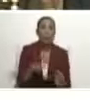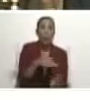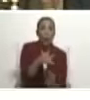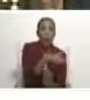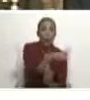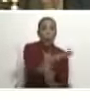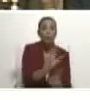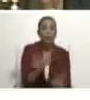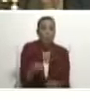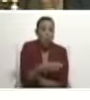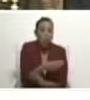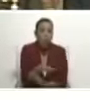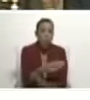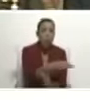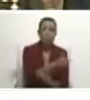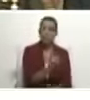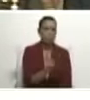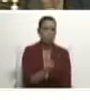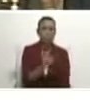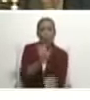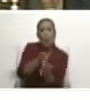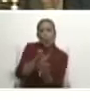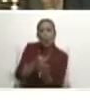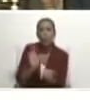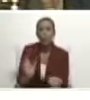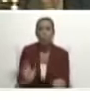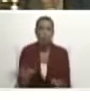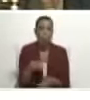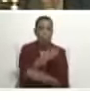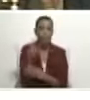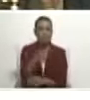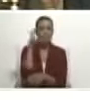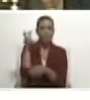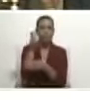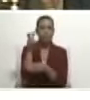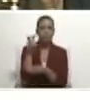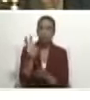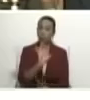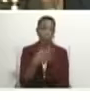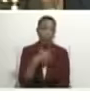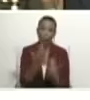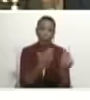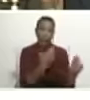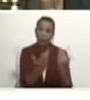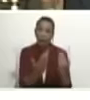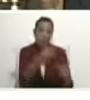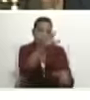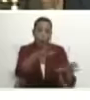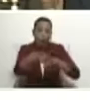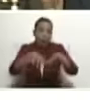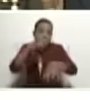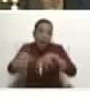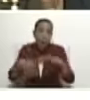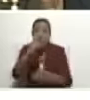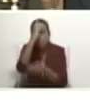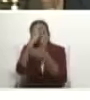bonitos. No se pueden comparar con culebras, con serpientes. Son animales